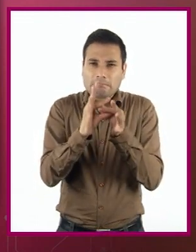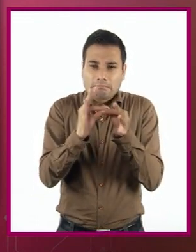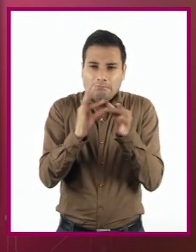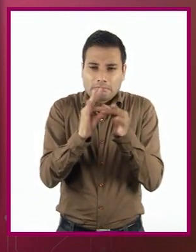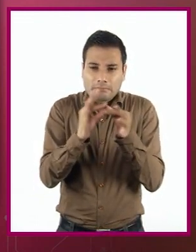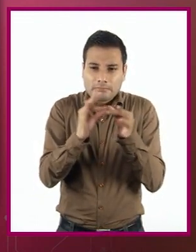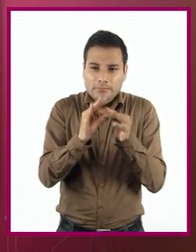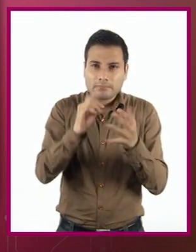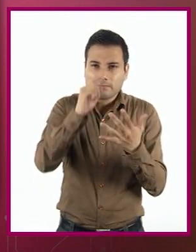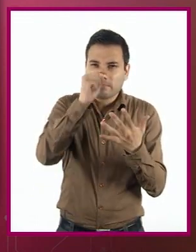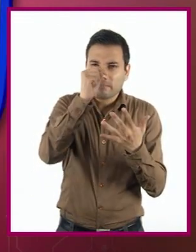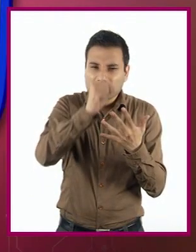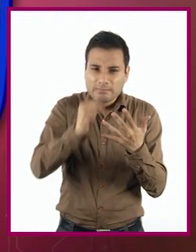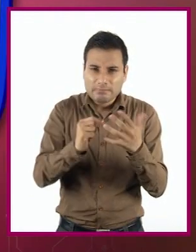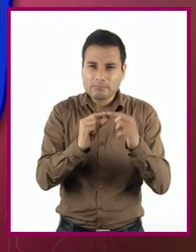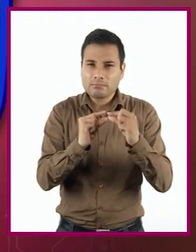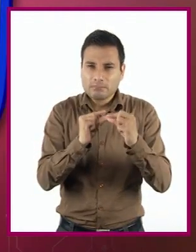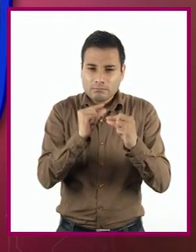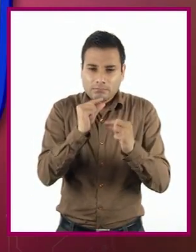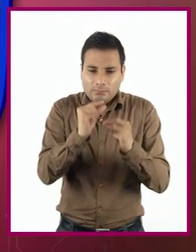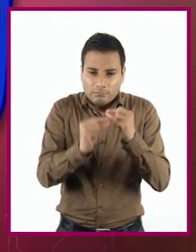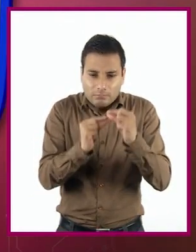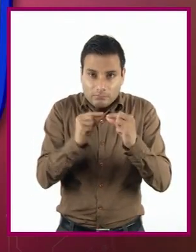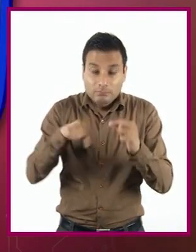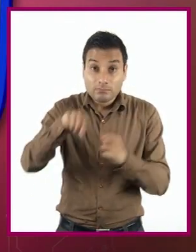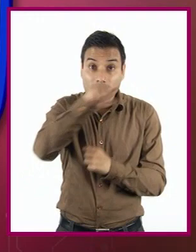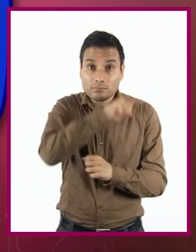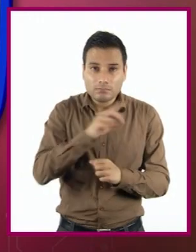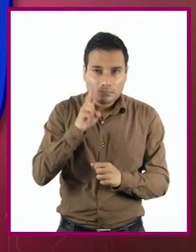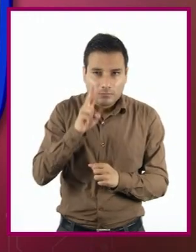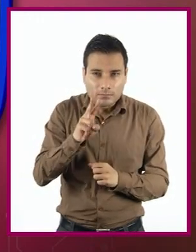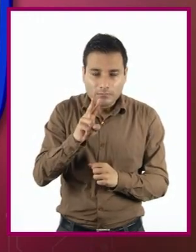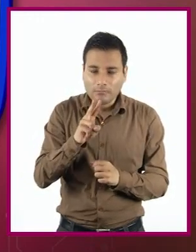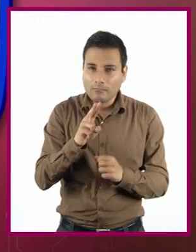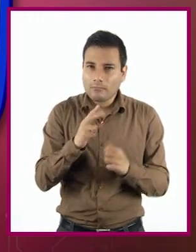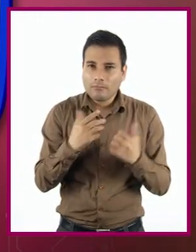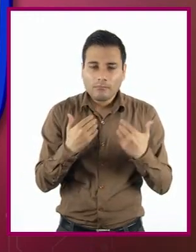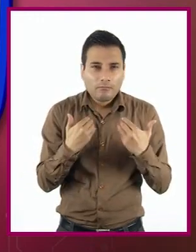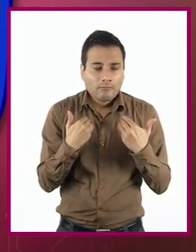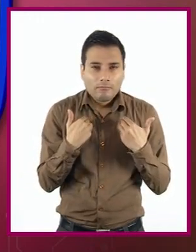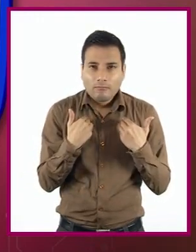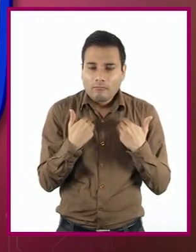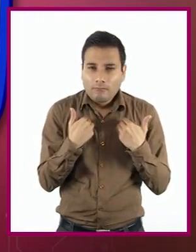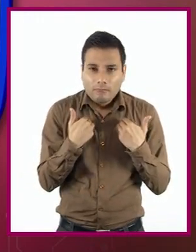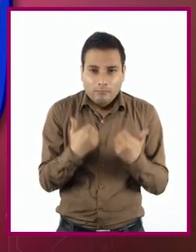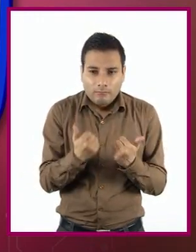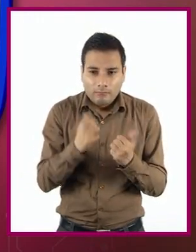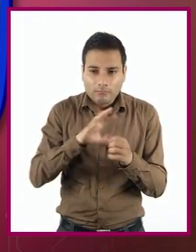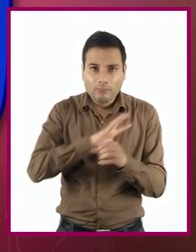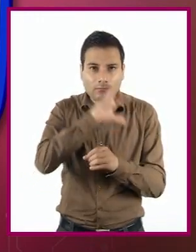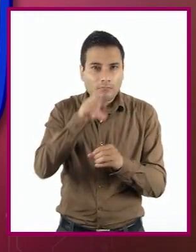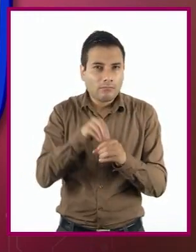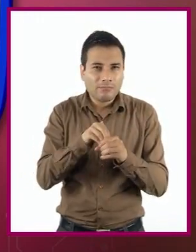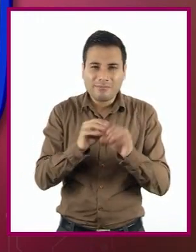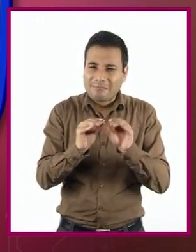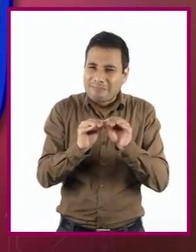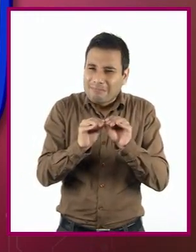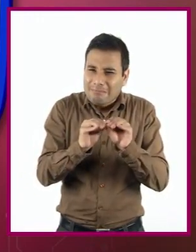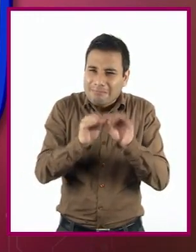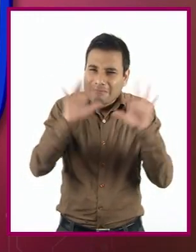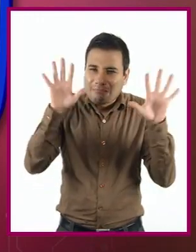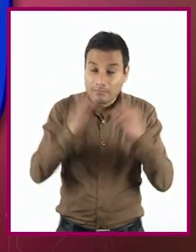fundamentos paso a paso, de tal forma que uno era capaz de entender perfectamente lo que nos estaba